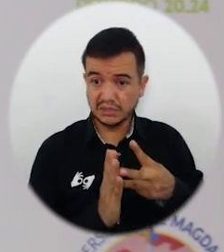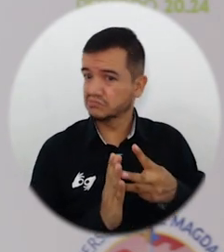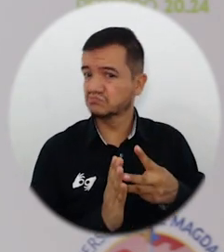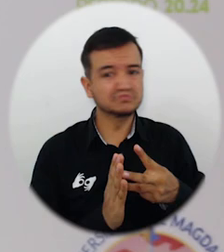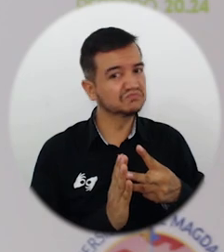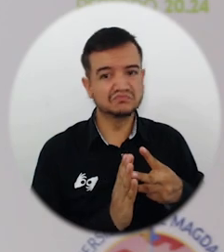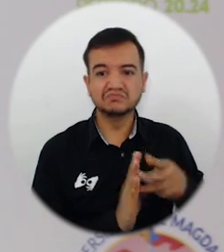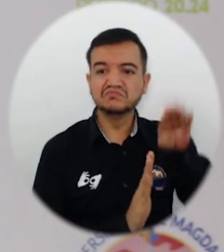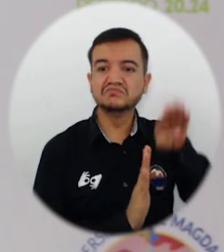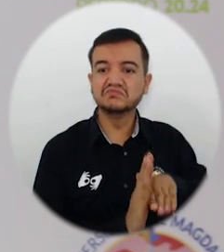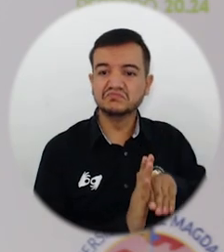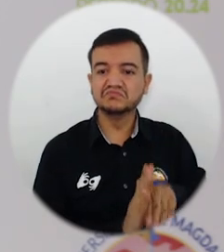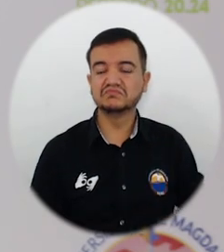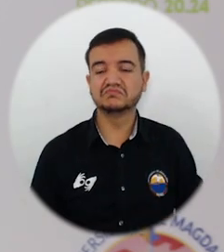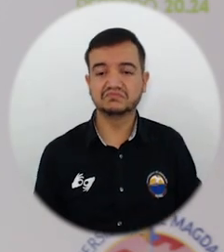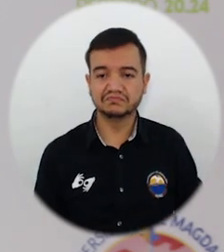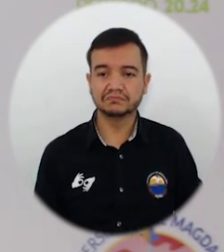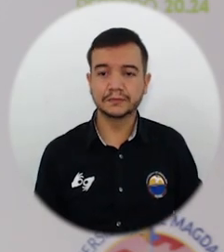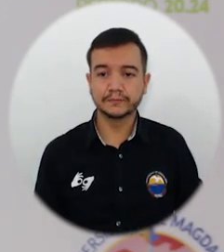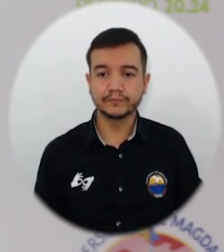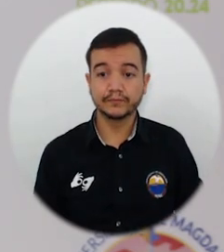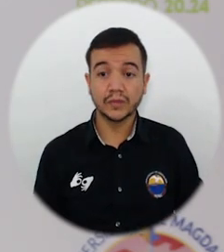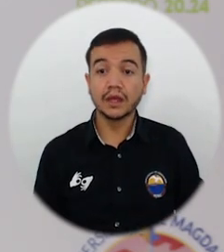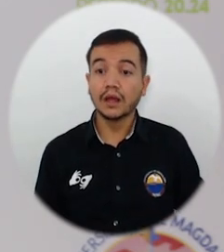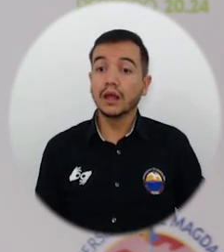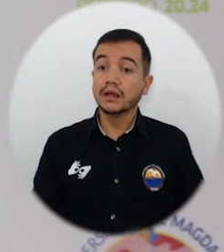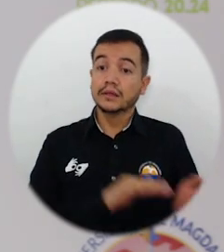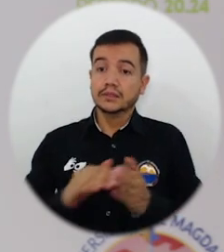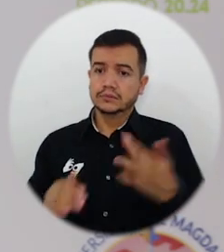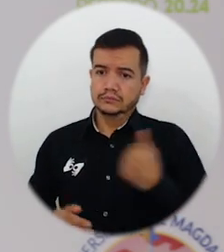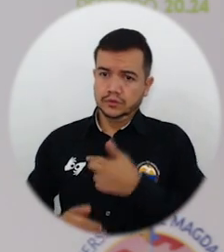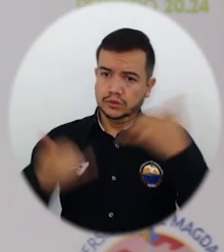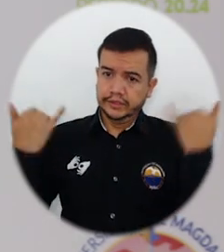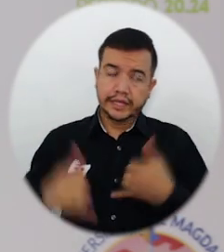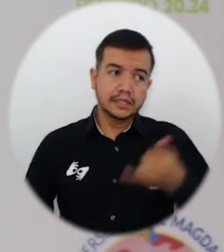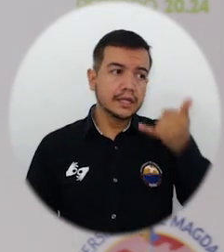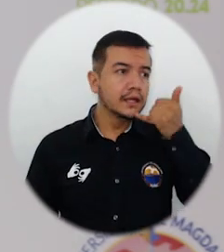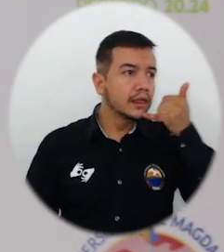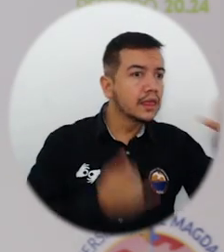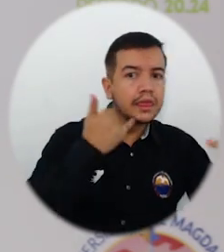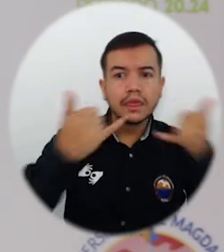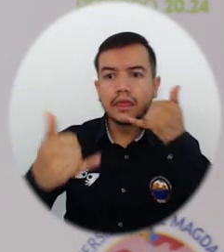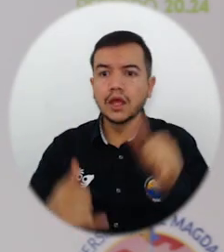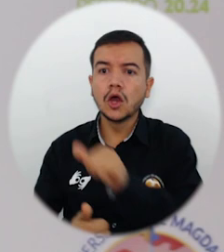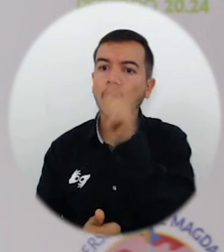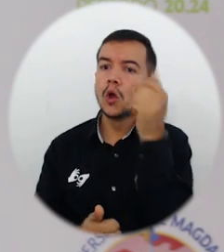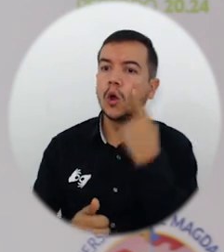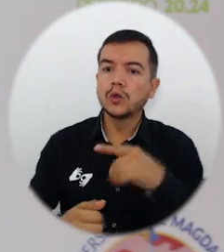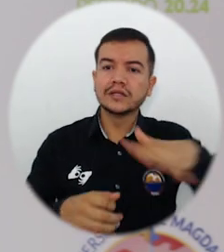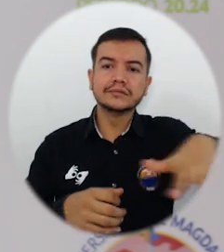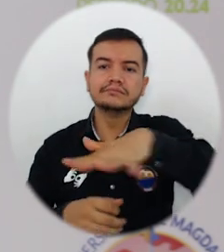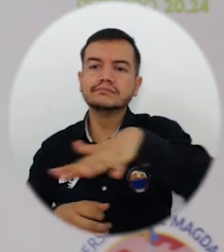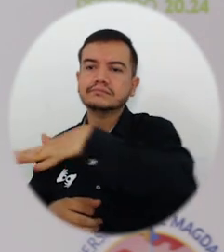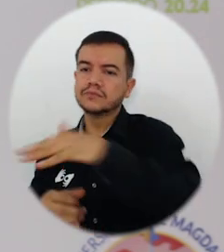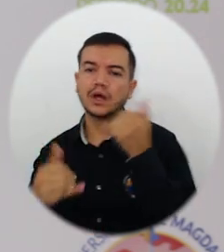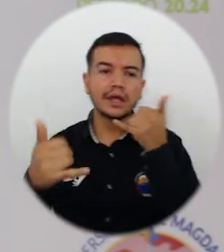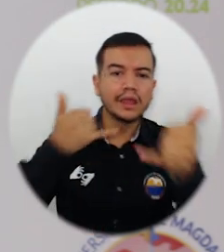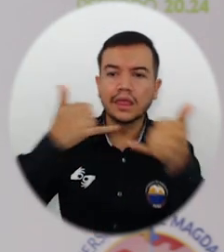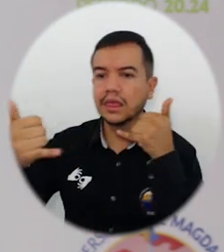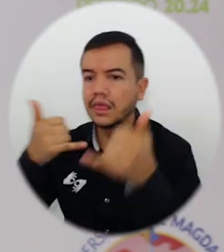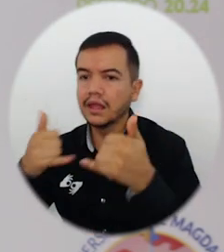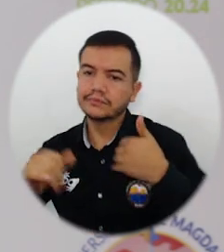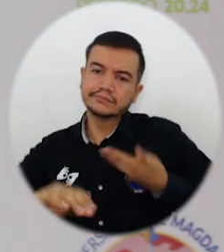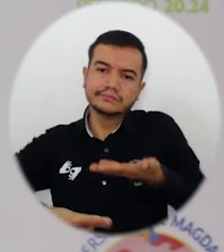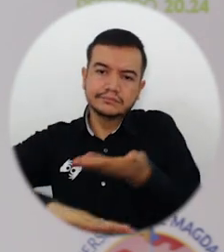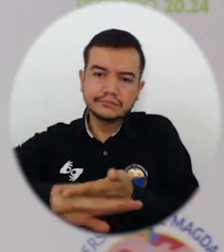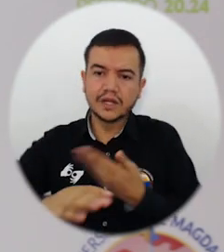que otorgó el distrito. Hemos hecho comunicaciones, llamadas a los otros gobernadores, solicitudes formales y respetuosas, como